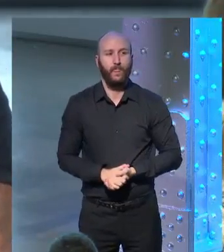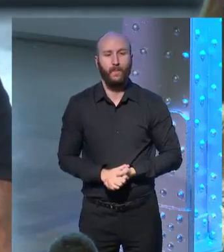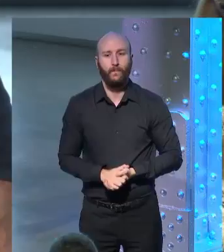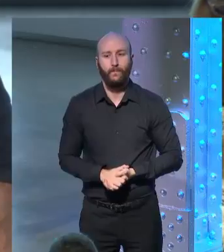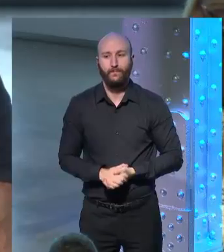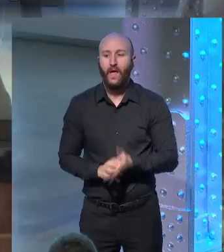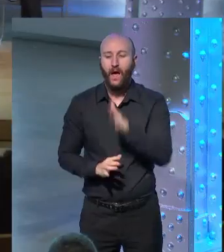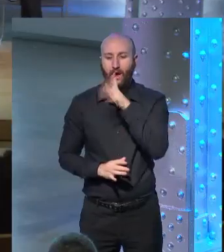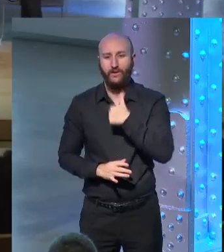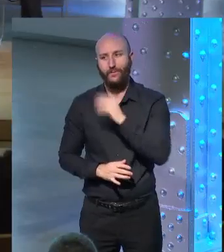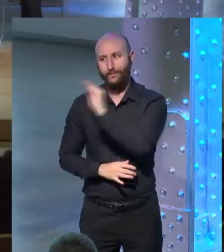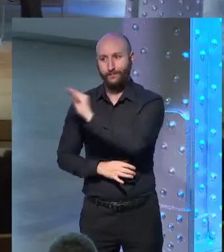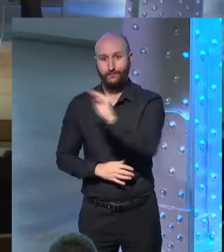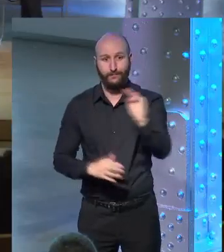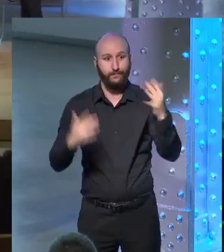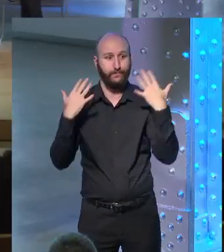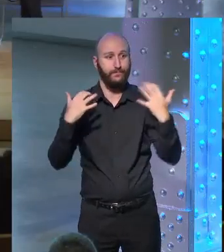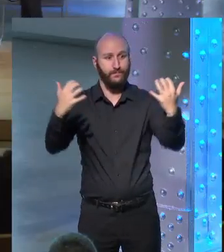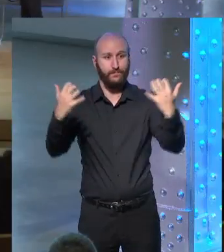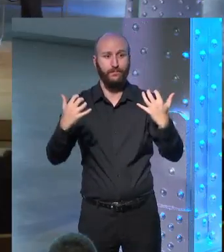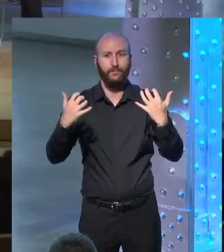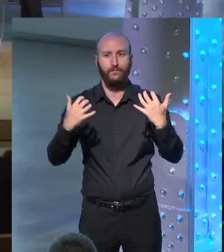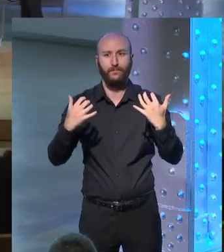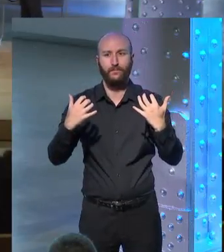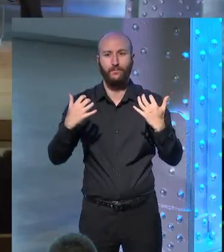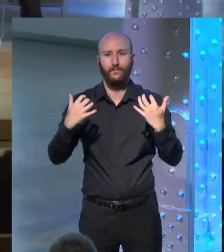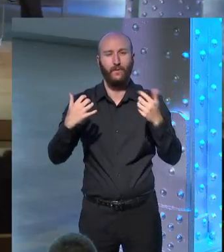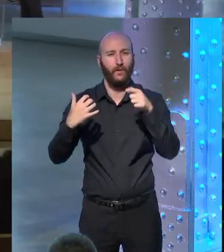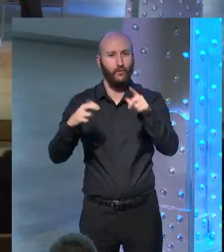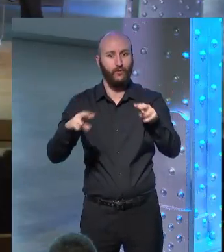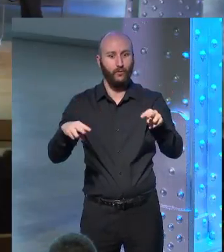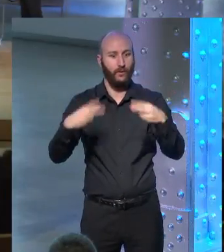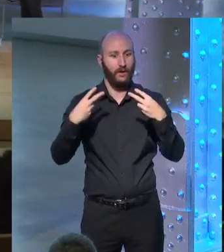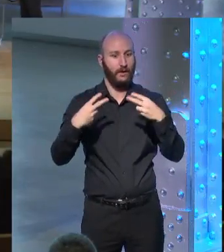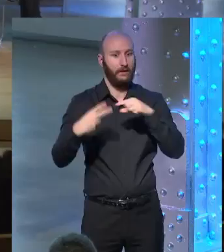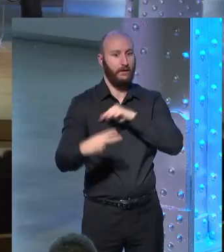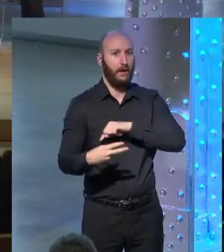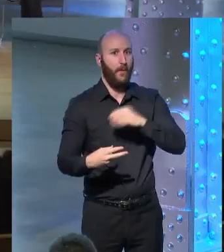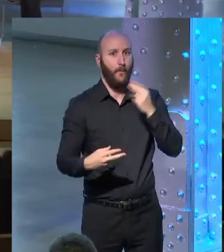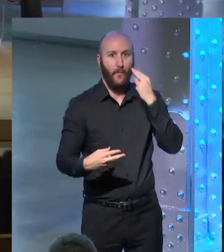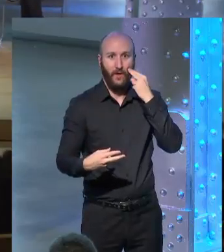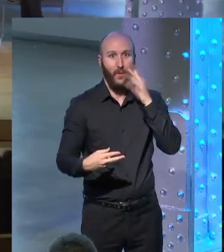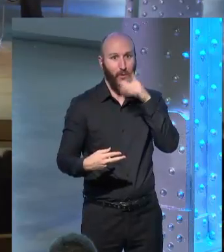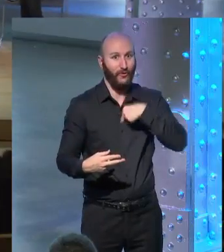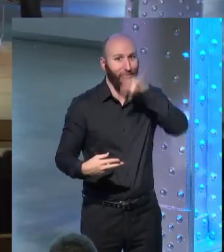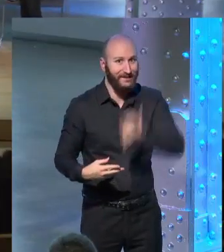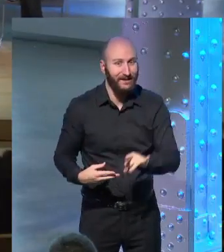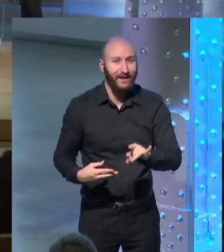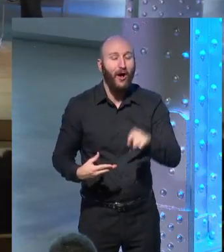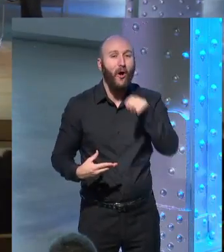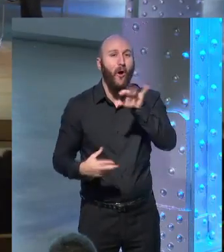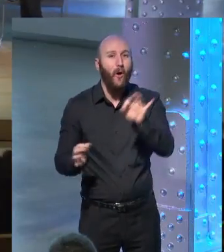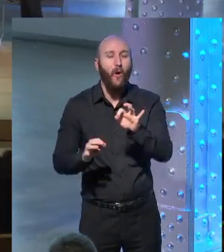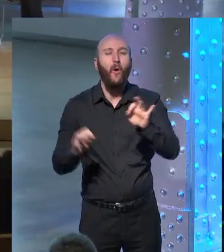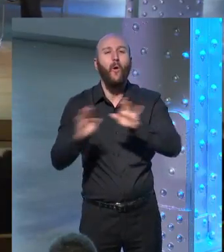Ahora es cuando yo le pregunto a la gente si esto les ha dado un poco de miedo, como a mí, o si creéis que lo podemos, esto último que ha